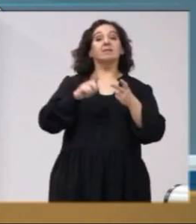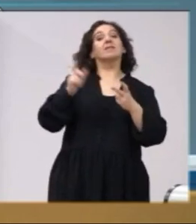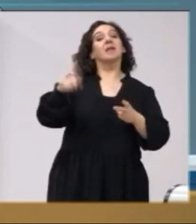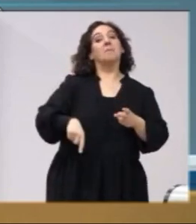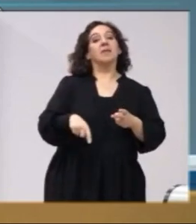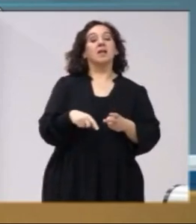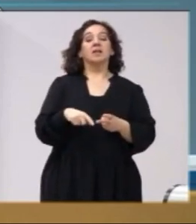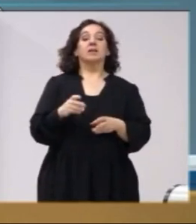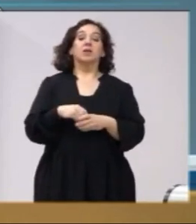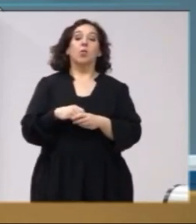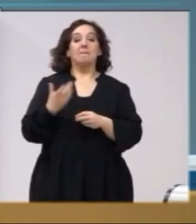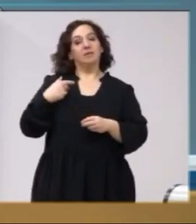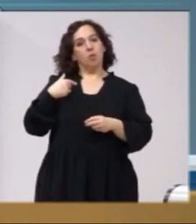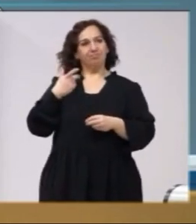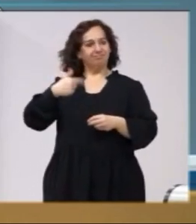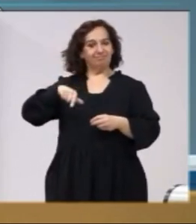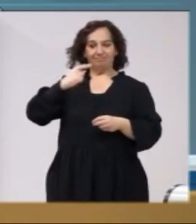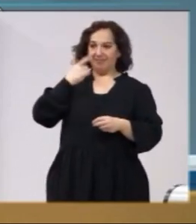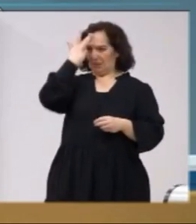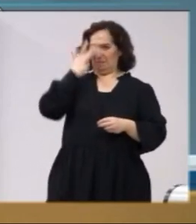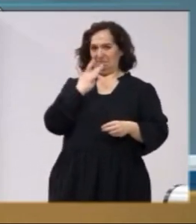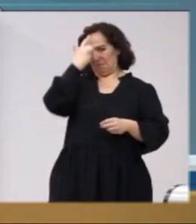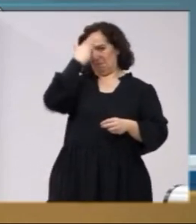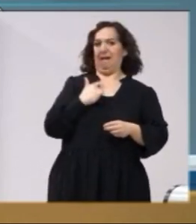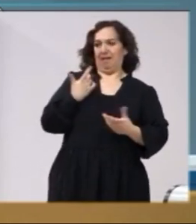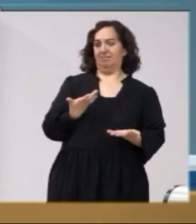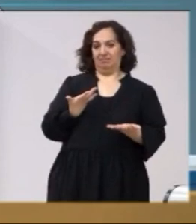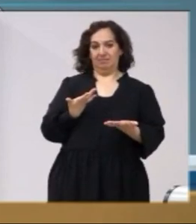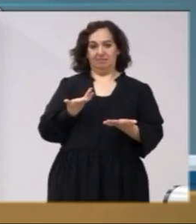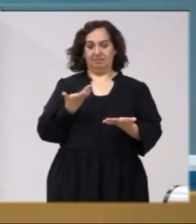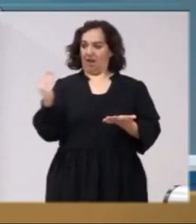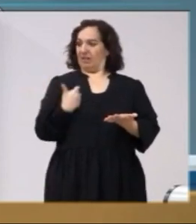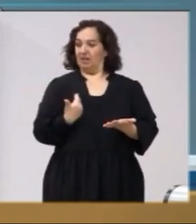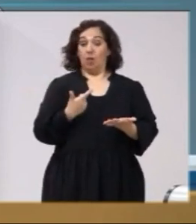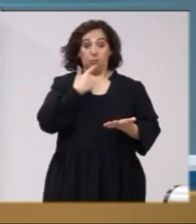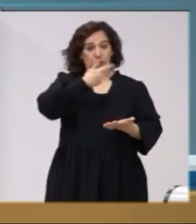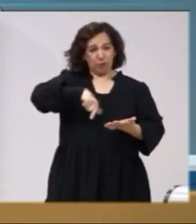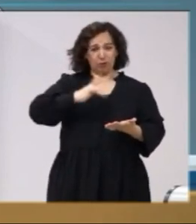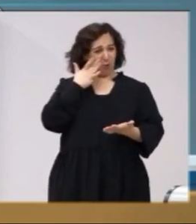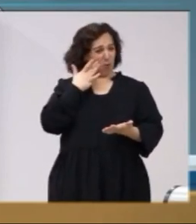nuestra propia reputación, puesto que somos gente honrada.